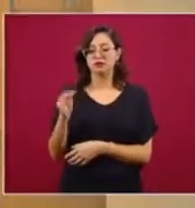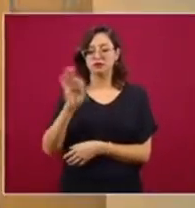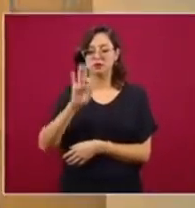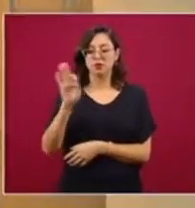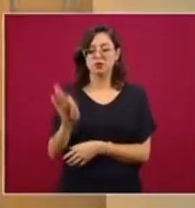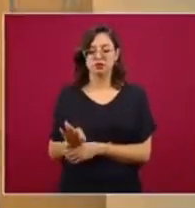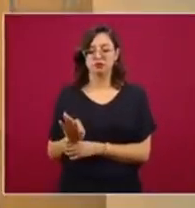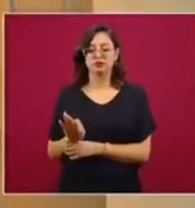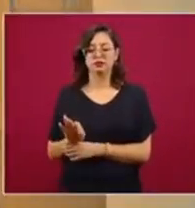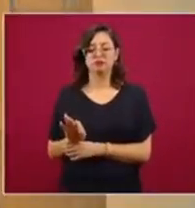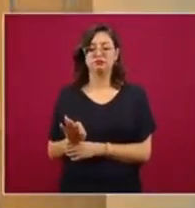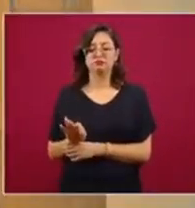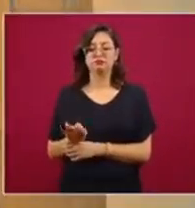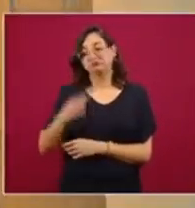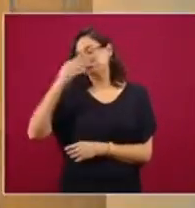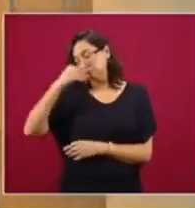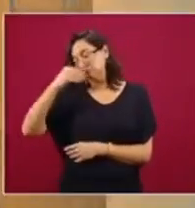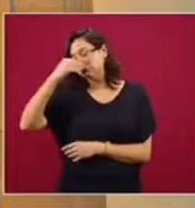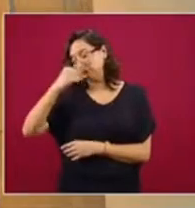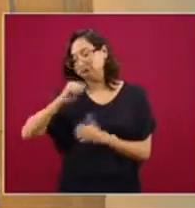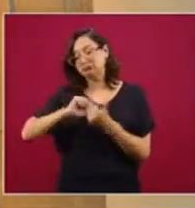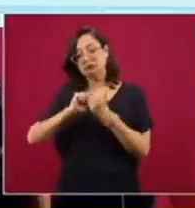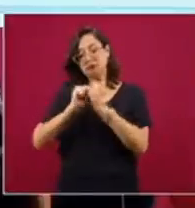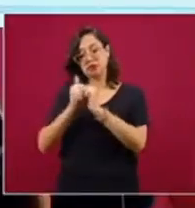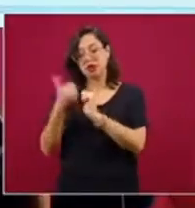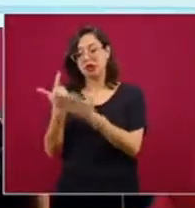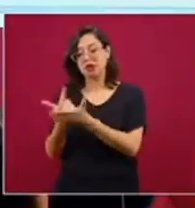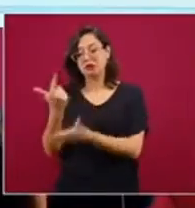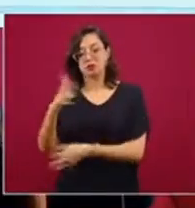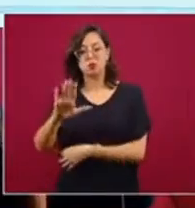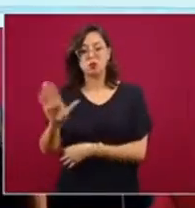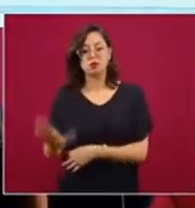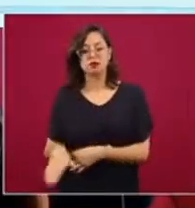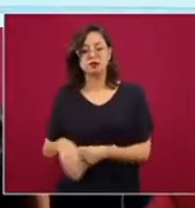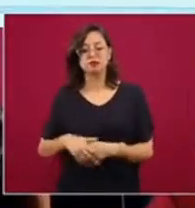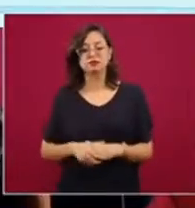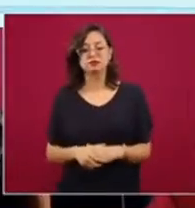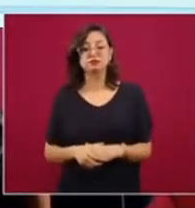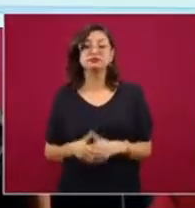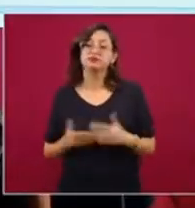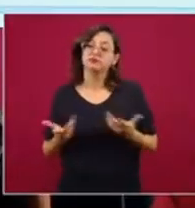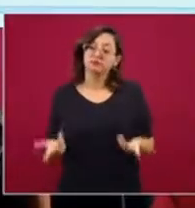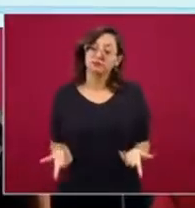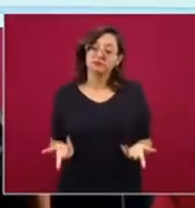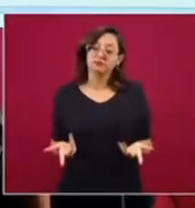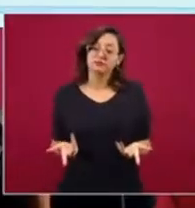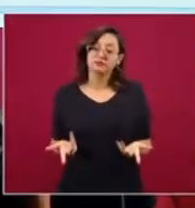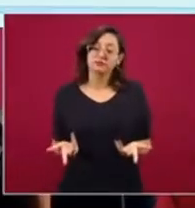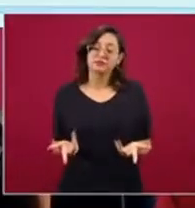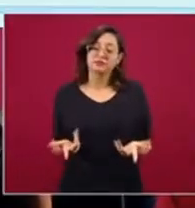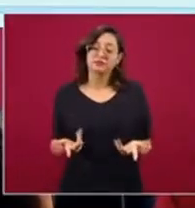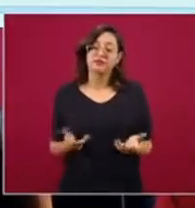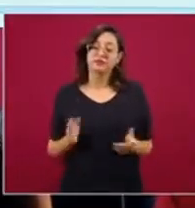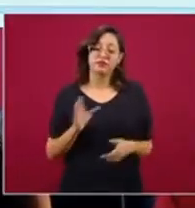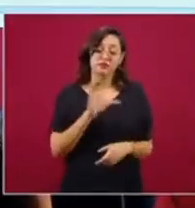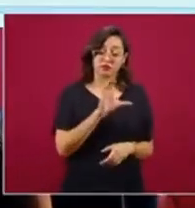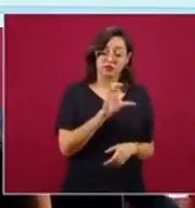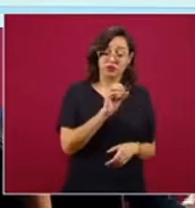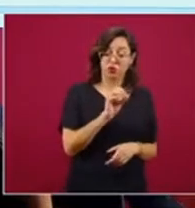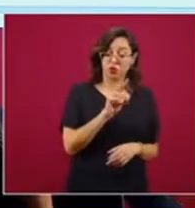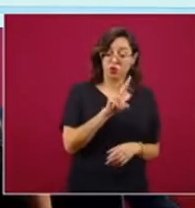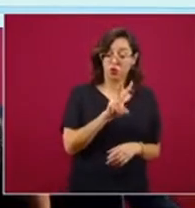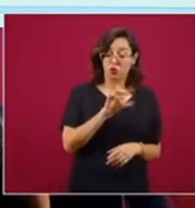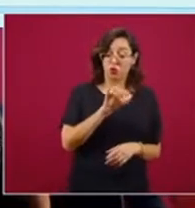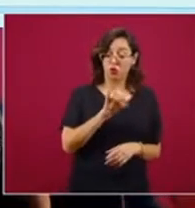97%, como lo he mostrado aquí anteriormente. Entonces, no es de extrañar que en un momento dado, COVID,